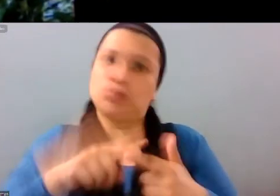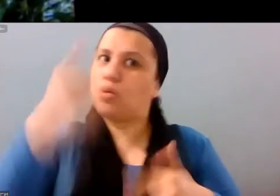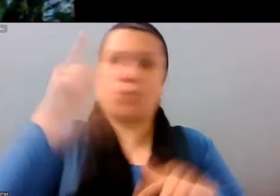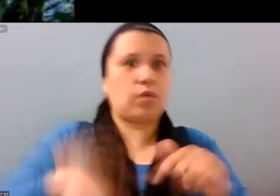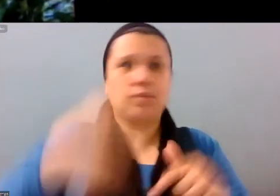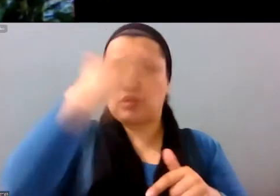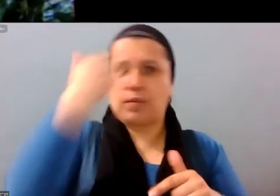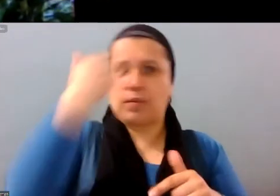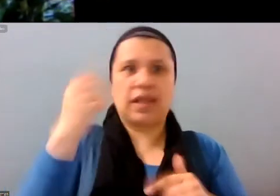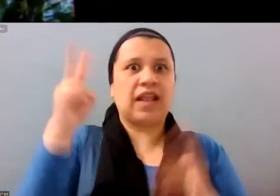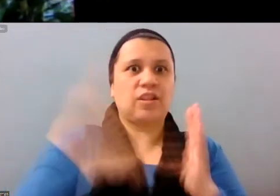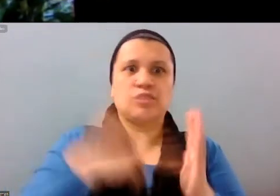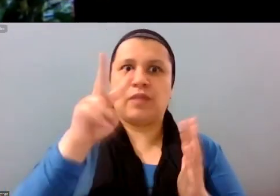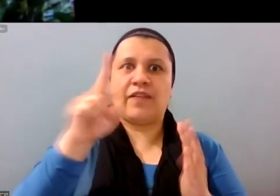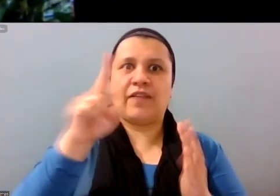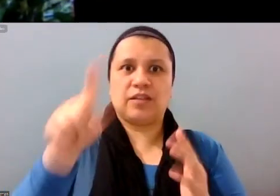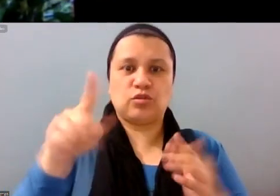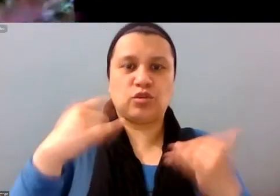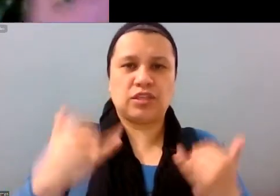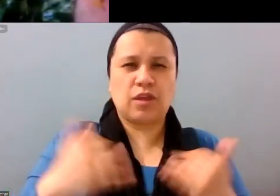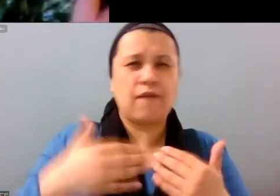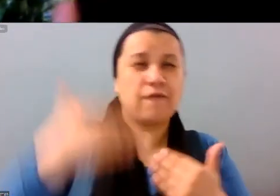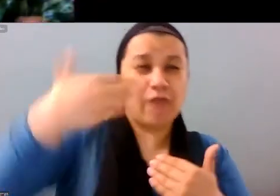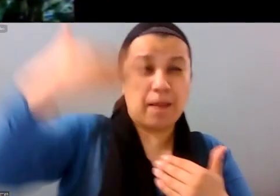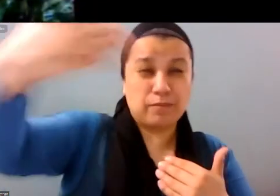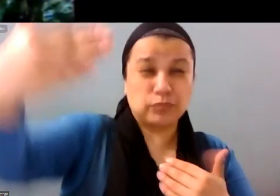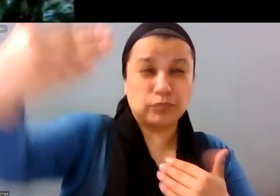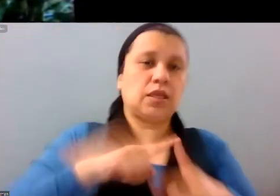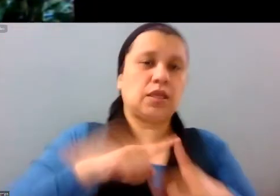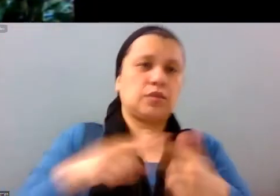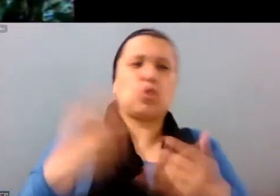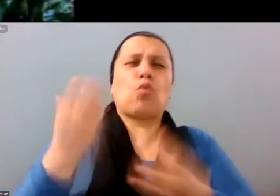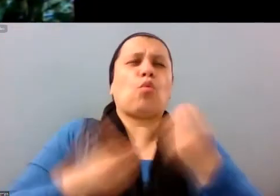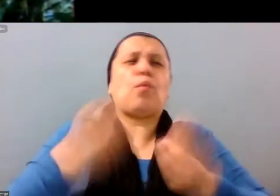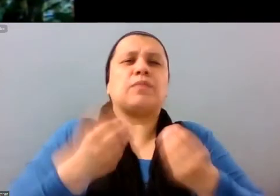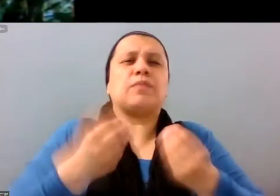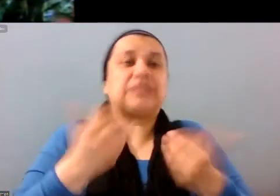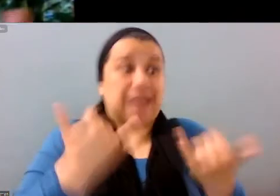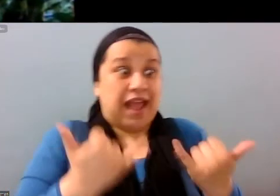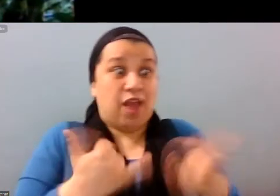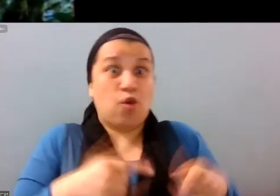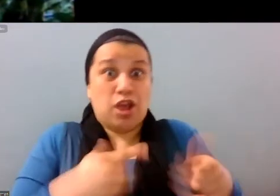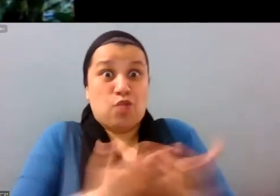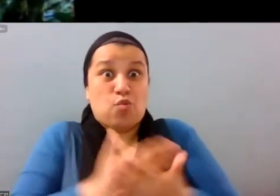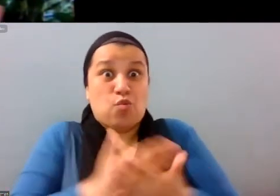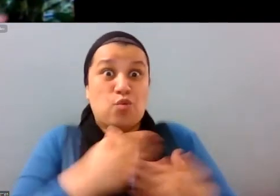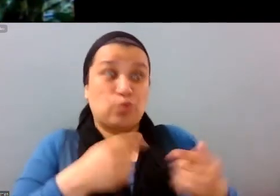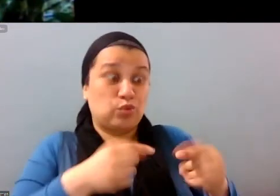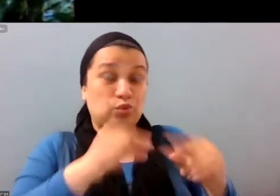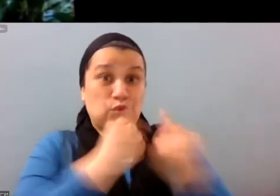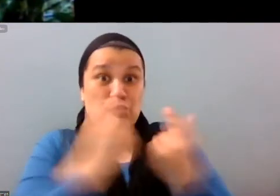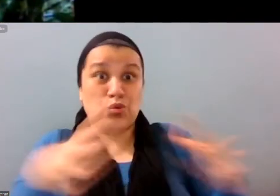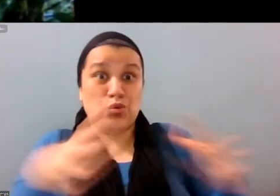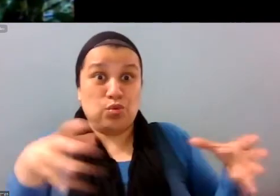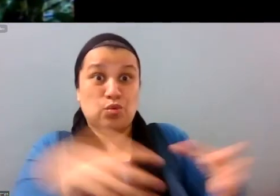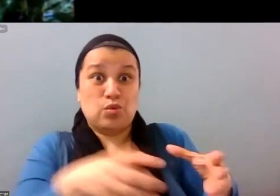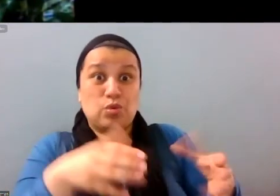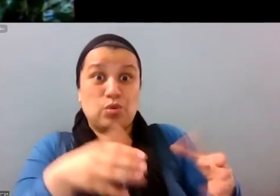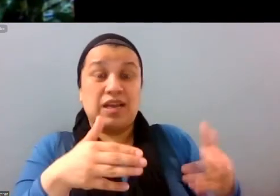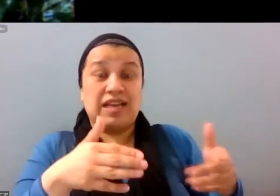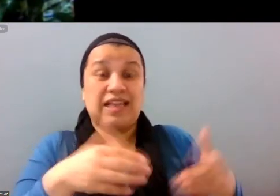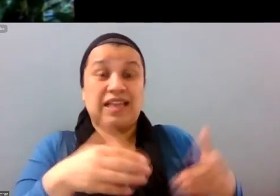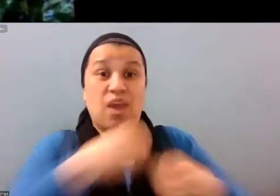no solo hacia dónde vamos sino cómo vamos a cerrar esa brecha con esta generación que viene además de un proceso de huelgas y demás